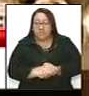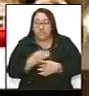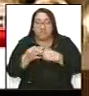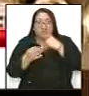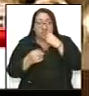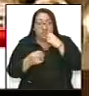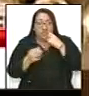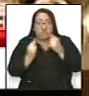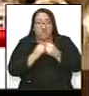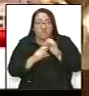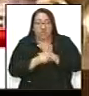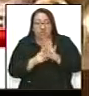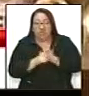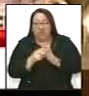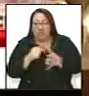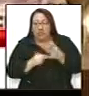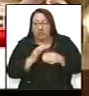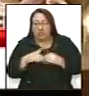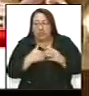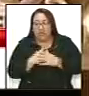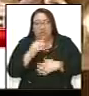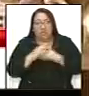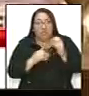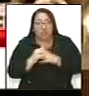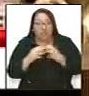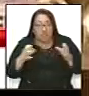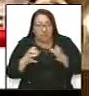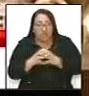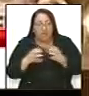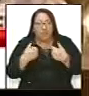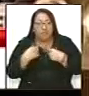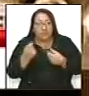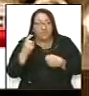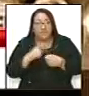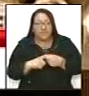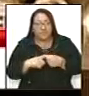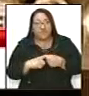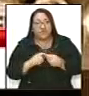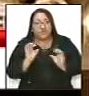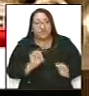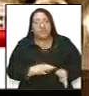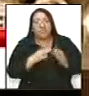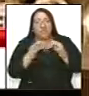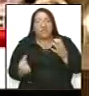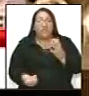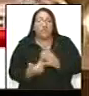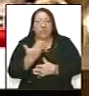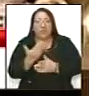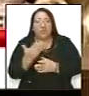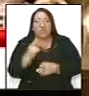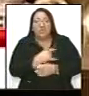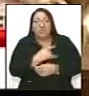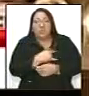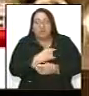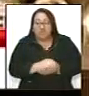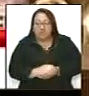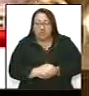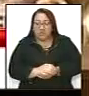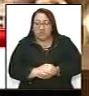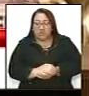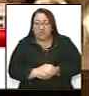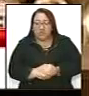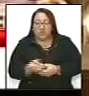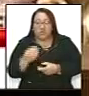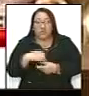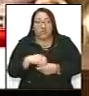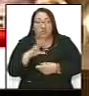ley es que toda la infraestructura que tenía esta filial se pase a la nueva universidad, incluido